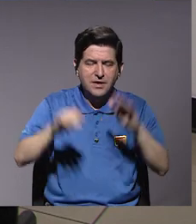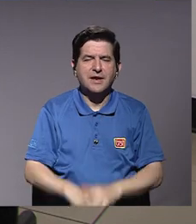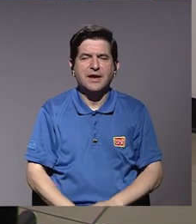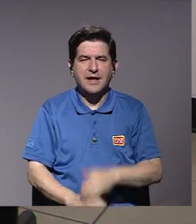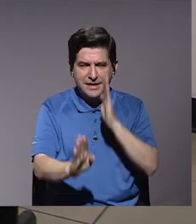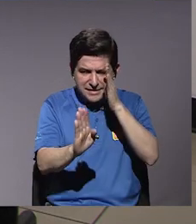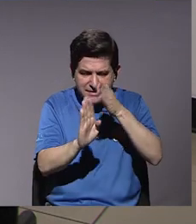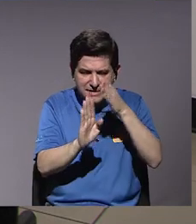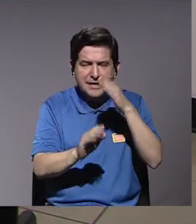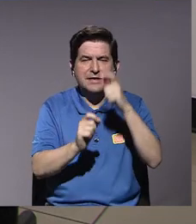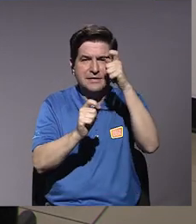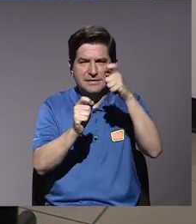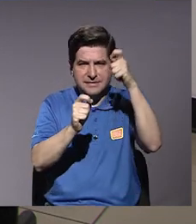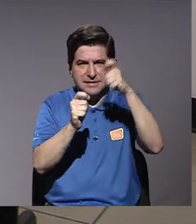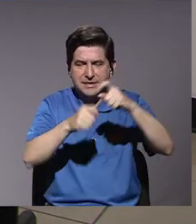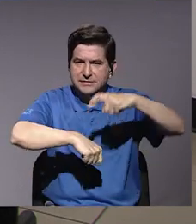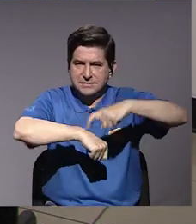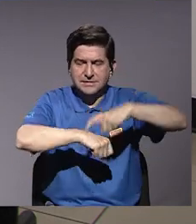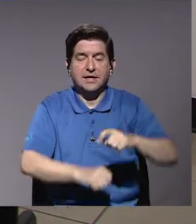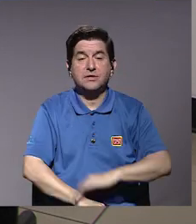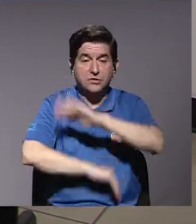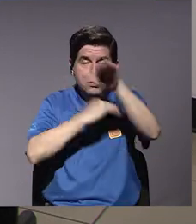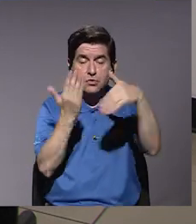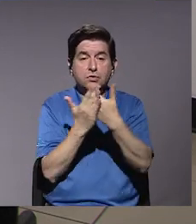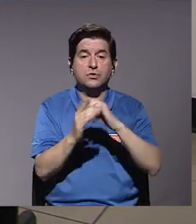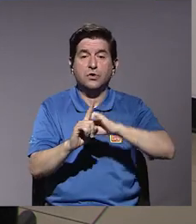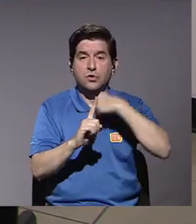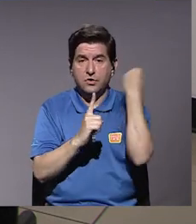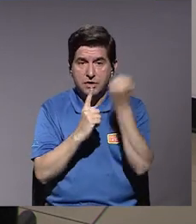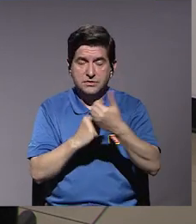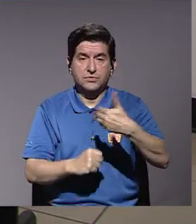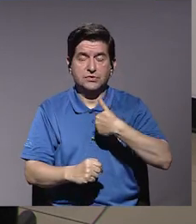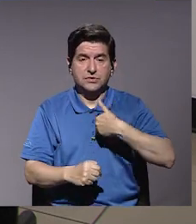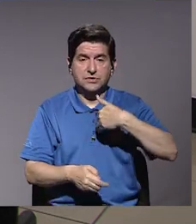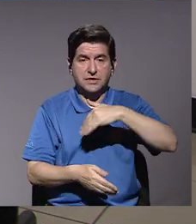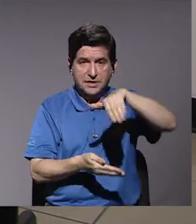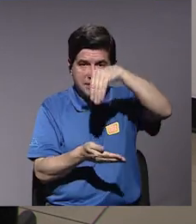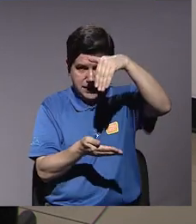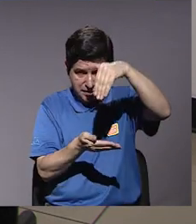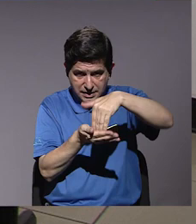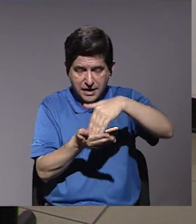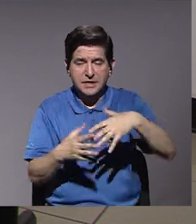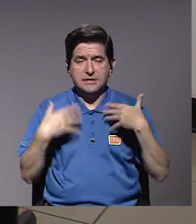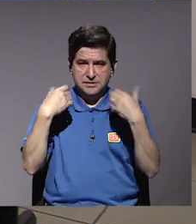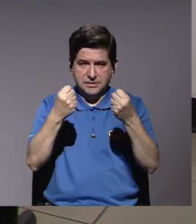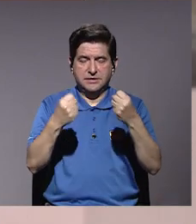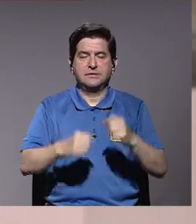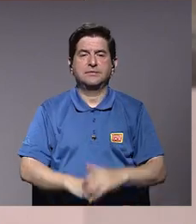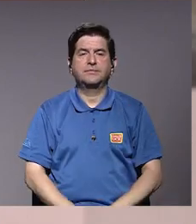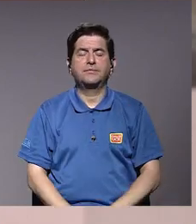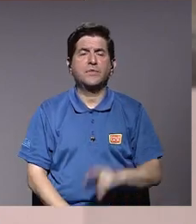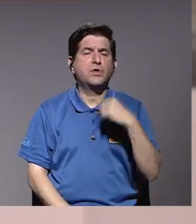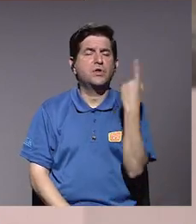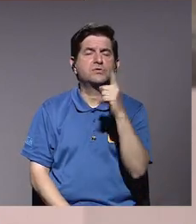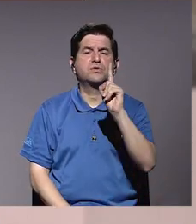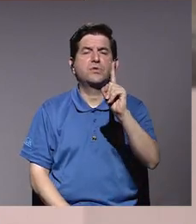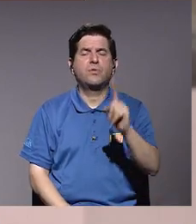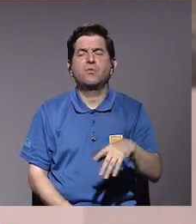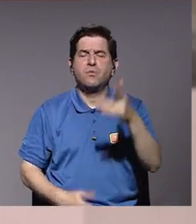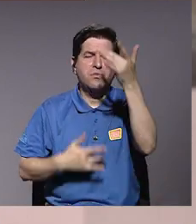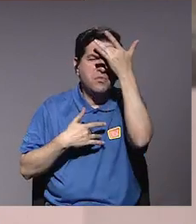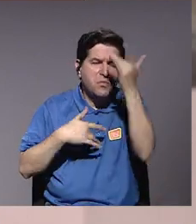concisa y oportuna sobre todas las situaciones que usted pueda tener en el centro de salud. No solo cuando usted le dicen que tiene